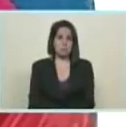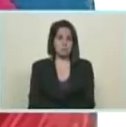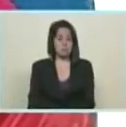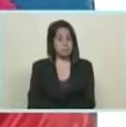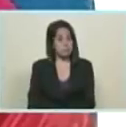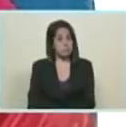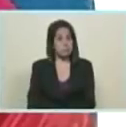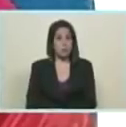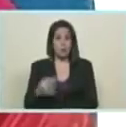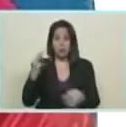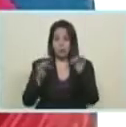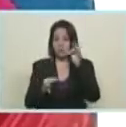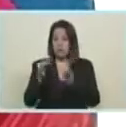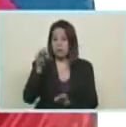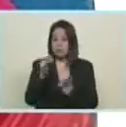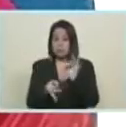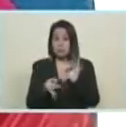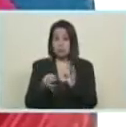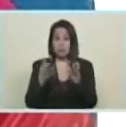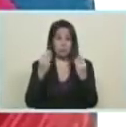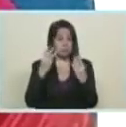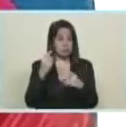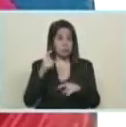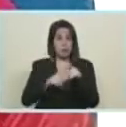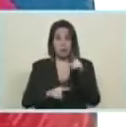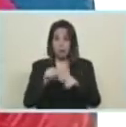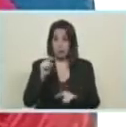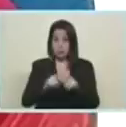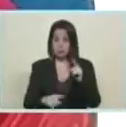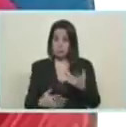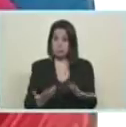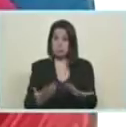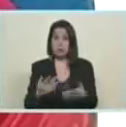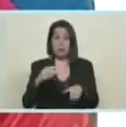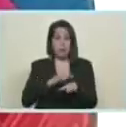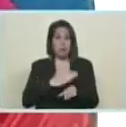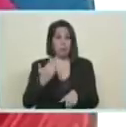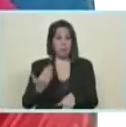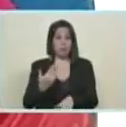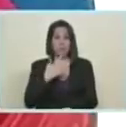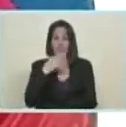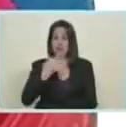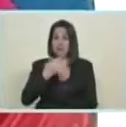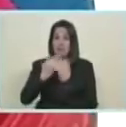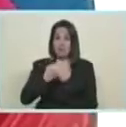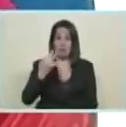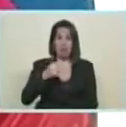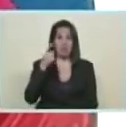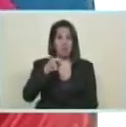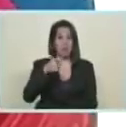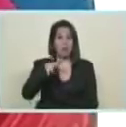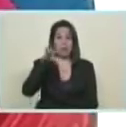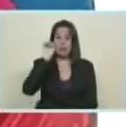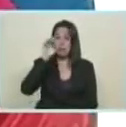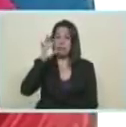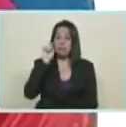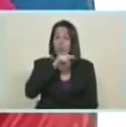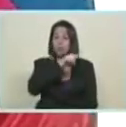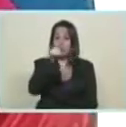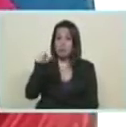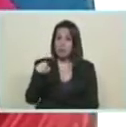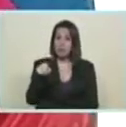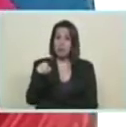y justificaciones de mil cosas, porque además de la corrupción, y deben entenderlo ustedes, se lo estaba diciendo